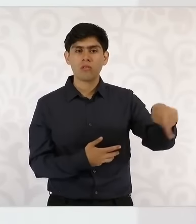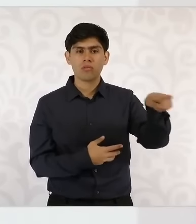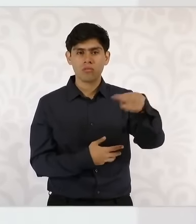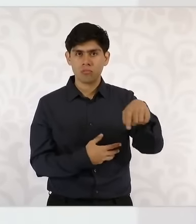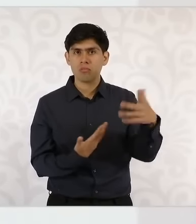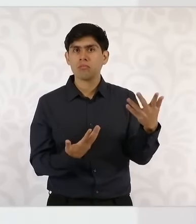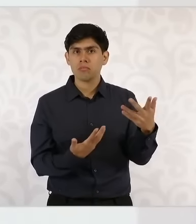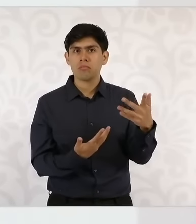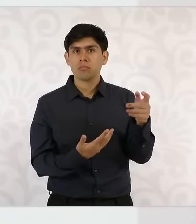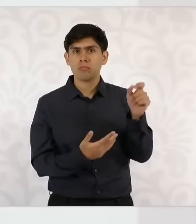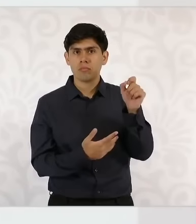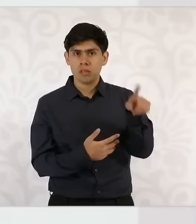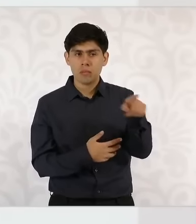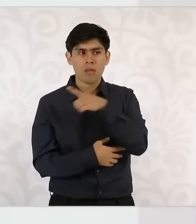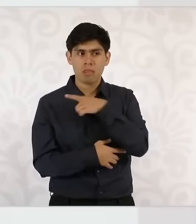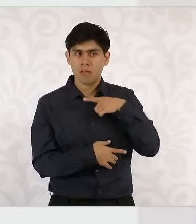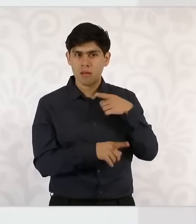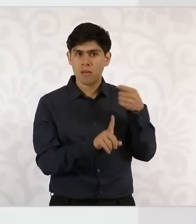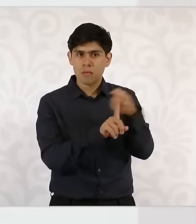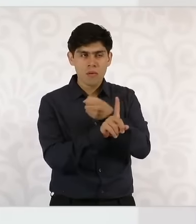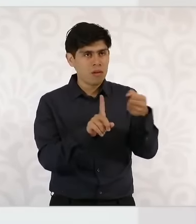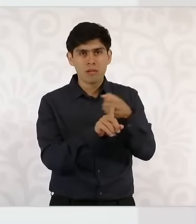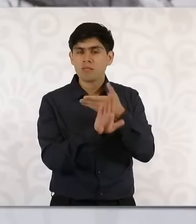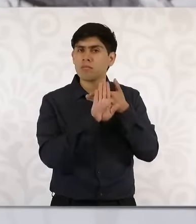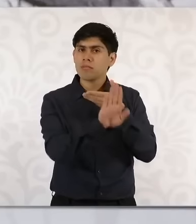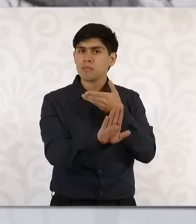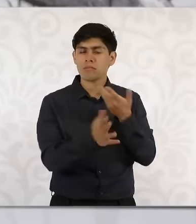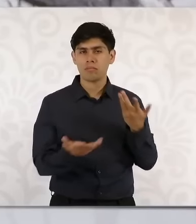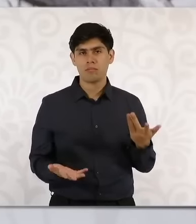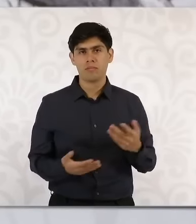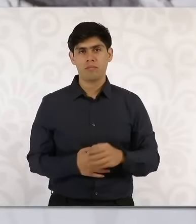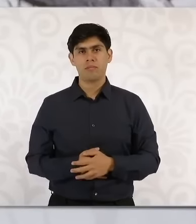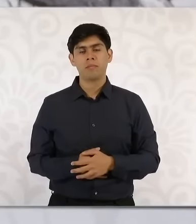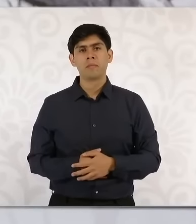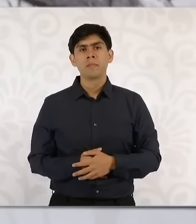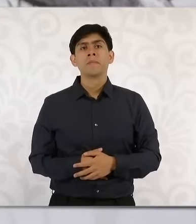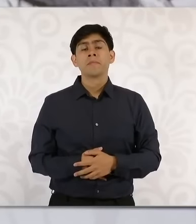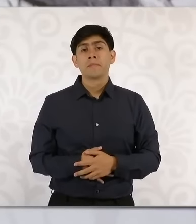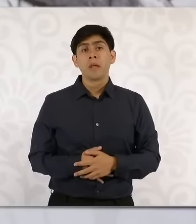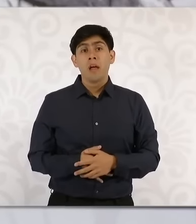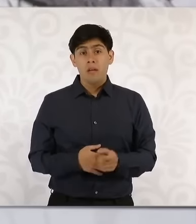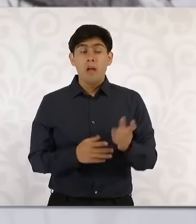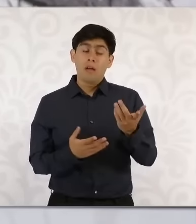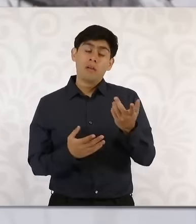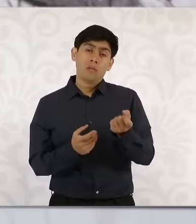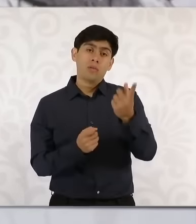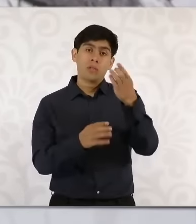pues también tienen que deslindarse de la violencia, porque hay cosas que no se pueden olvidar.